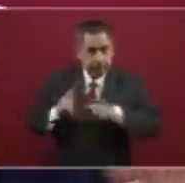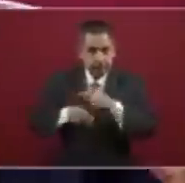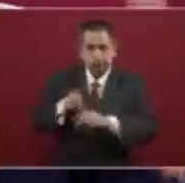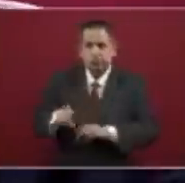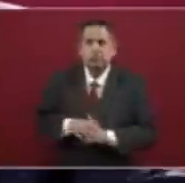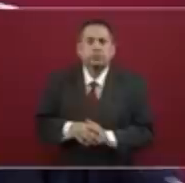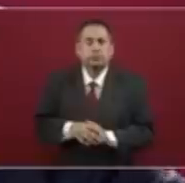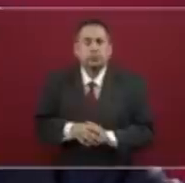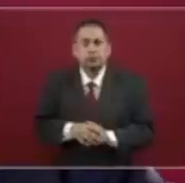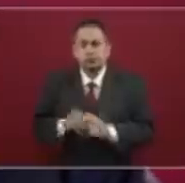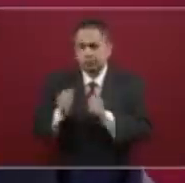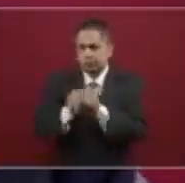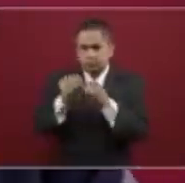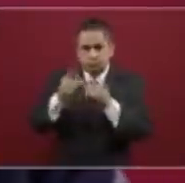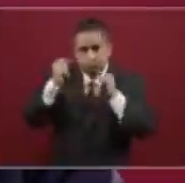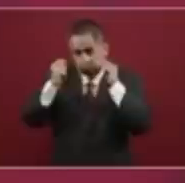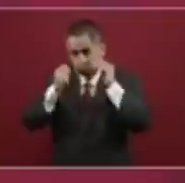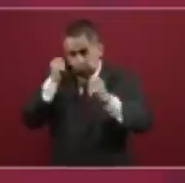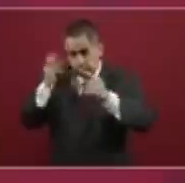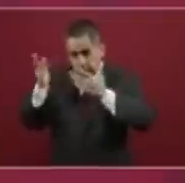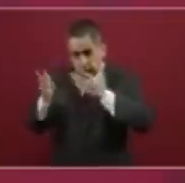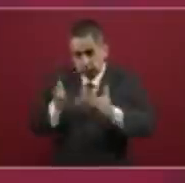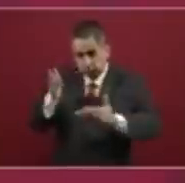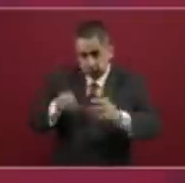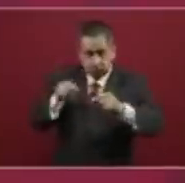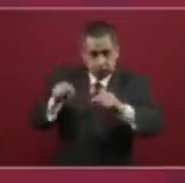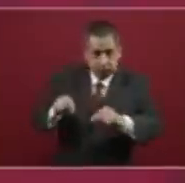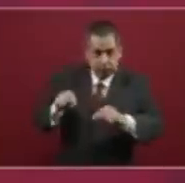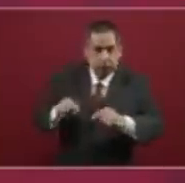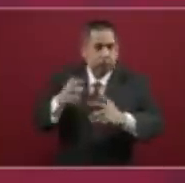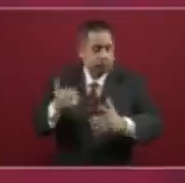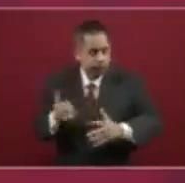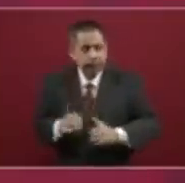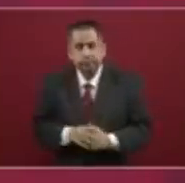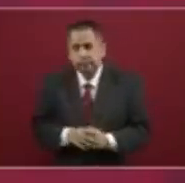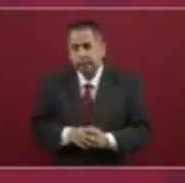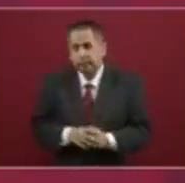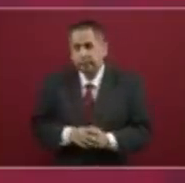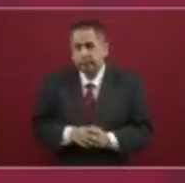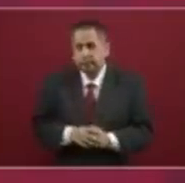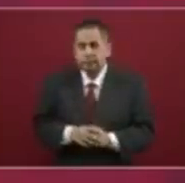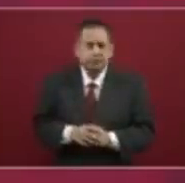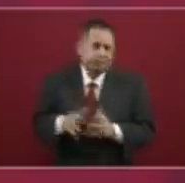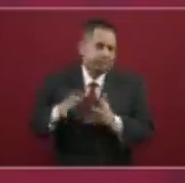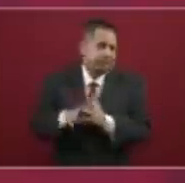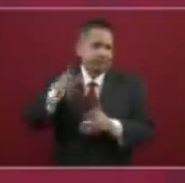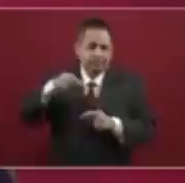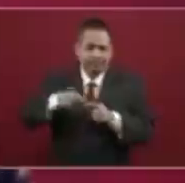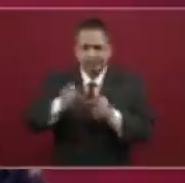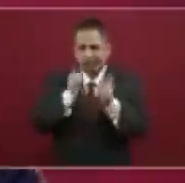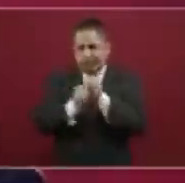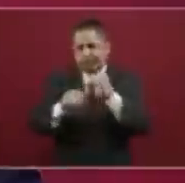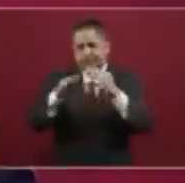con turismo y en buena parte de la